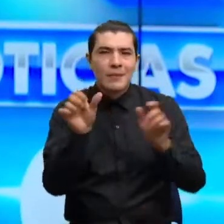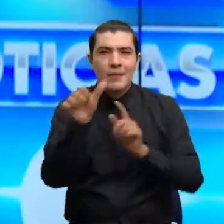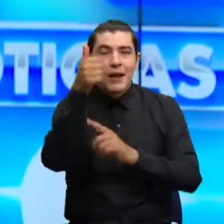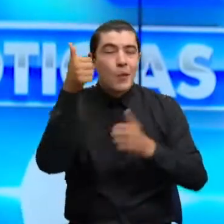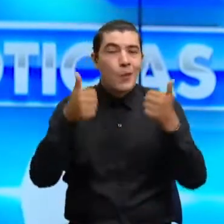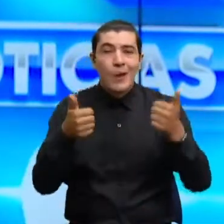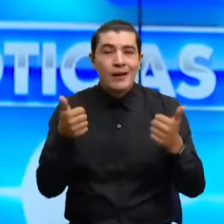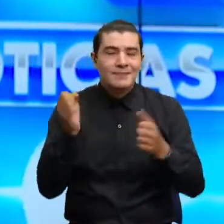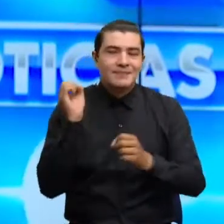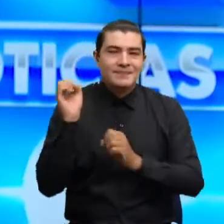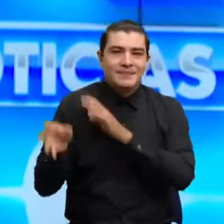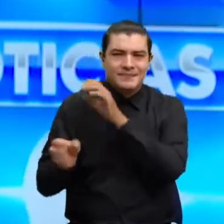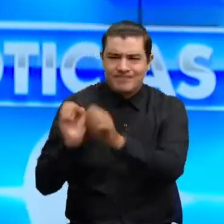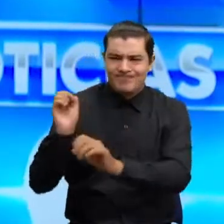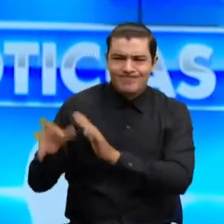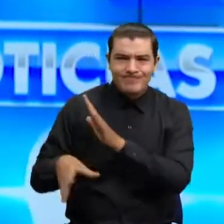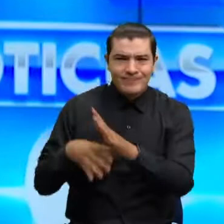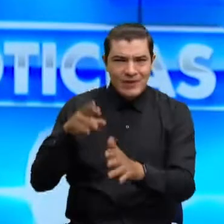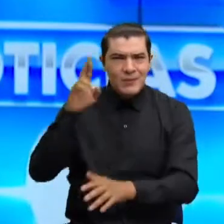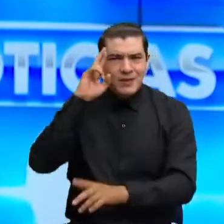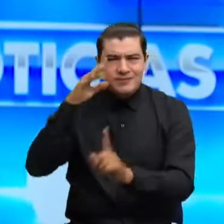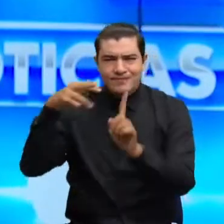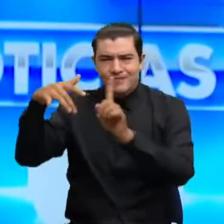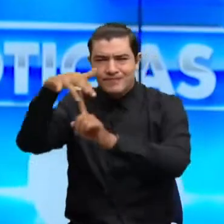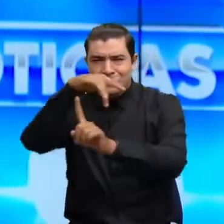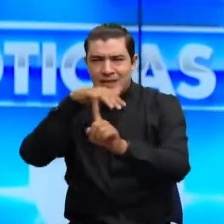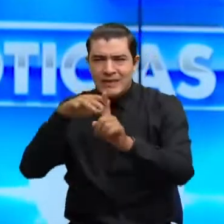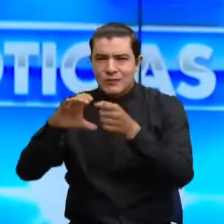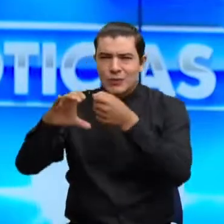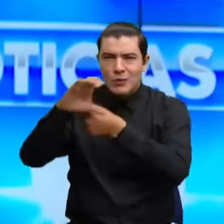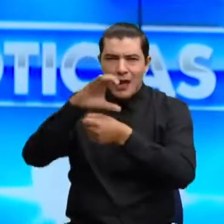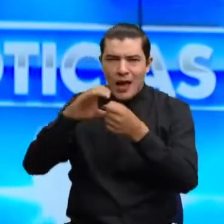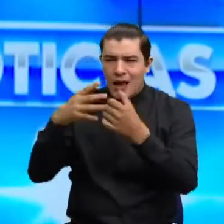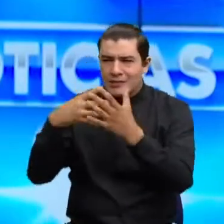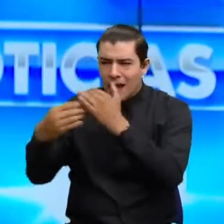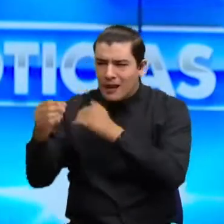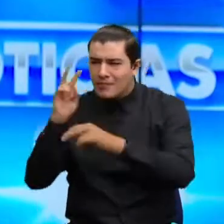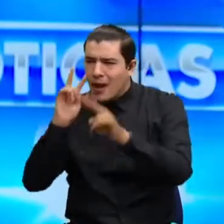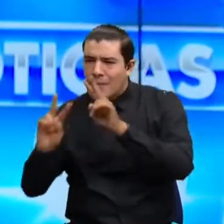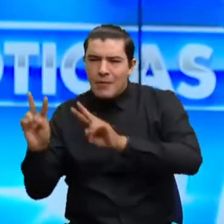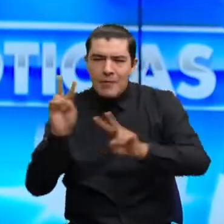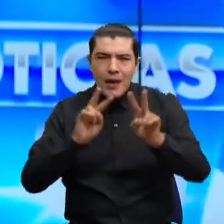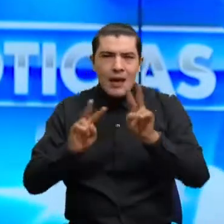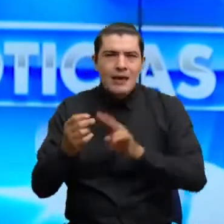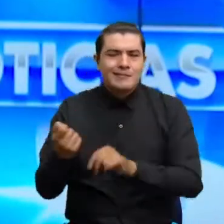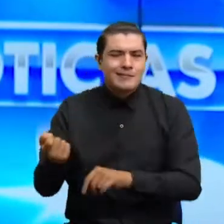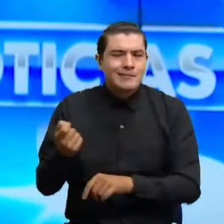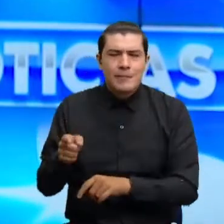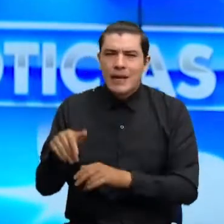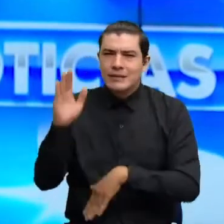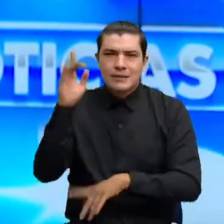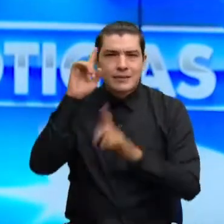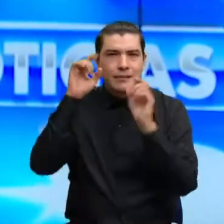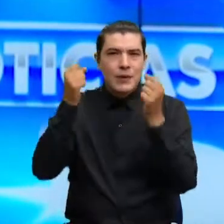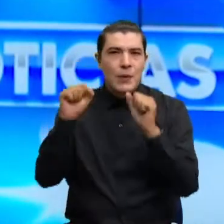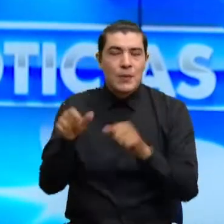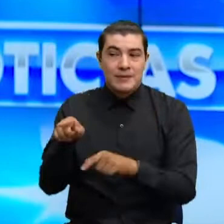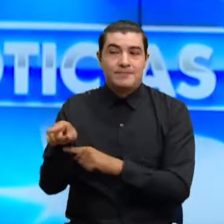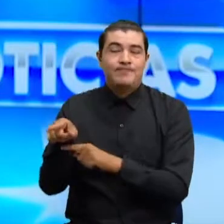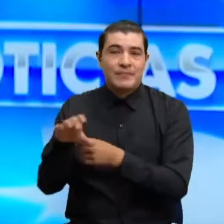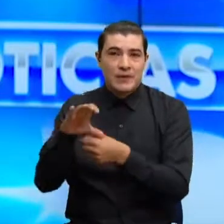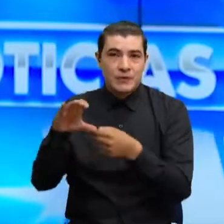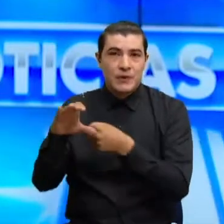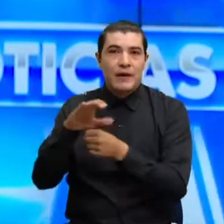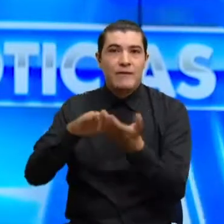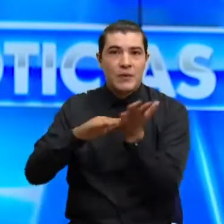para ver cómo está el panorama de las basuras y lo más preocupante es el caso del municipio de floridablanca que ya se presentan obstrucciones en la vía pública